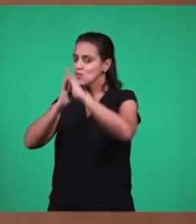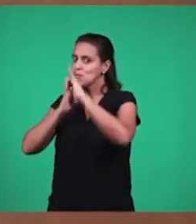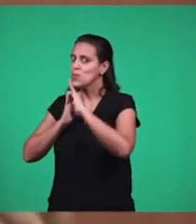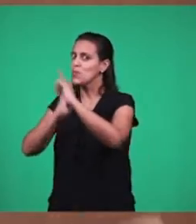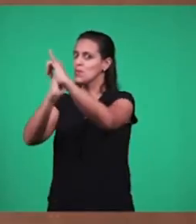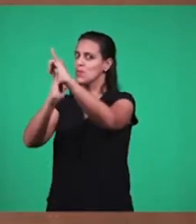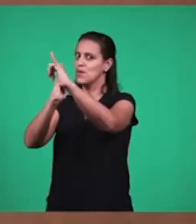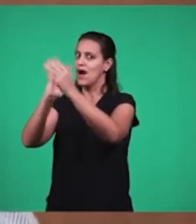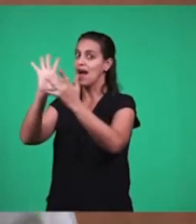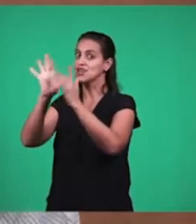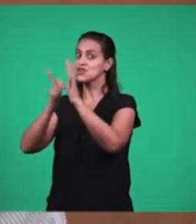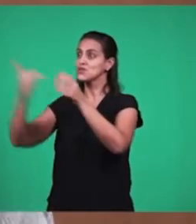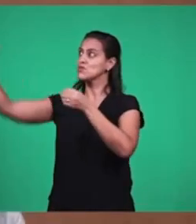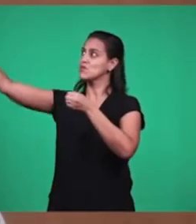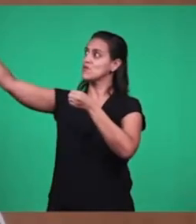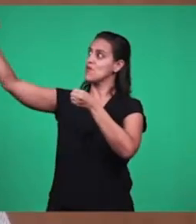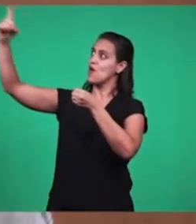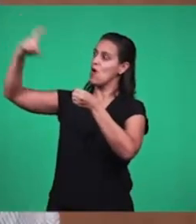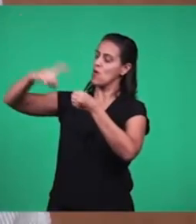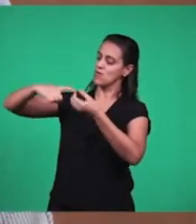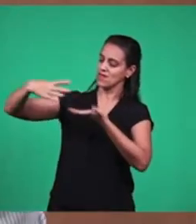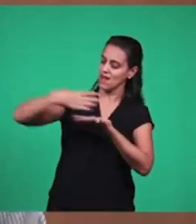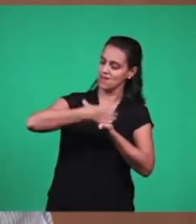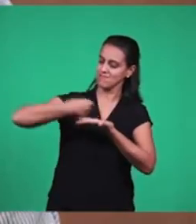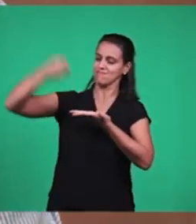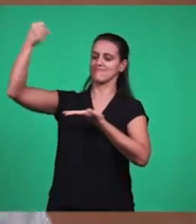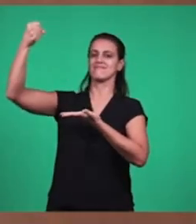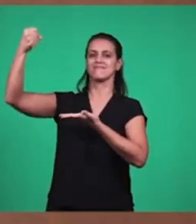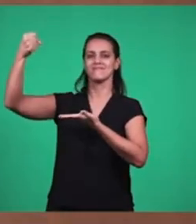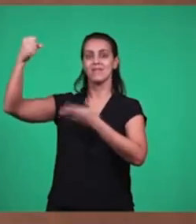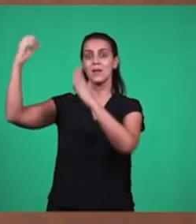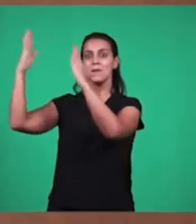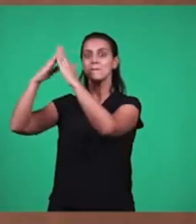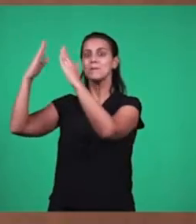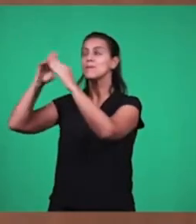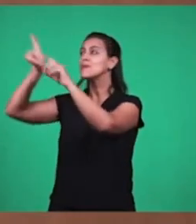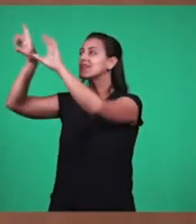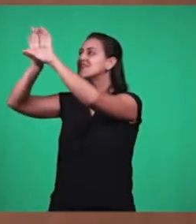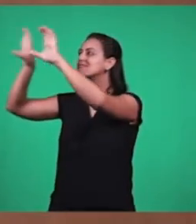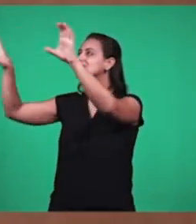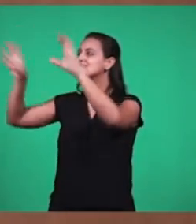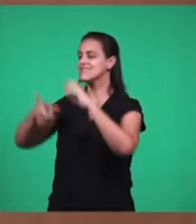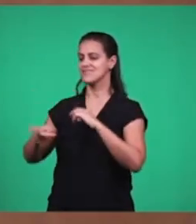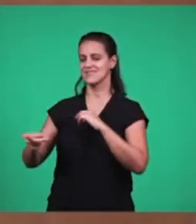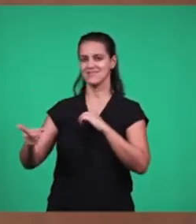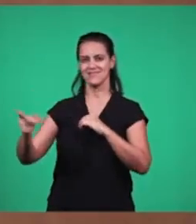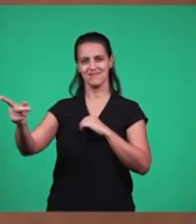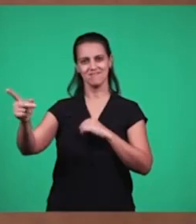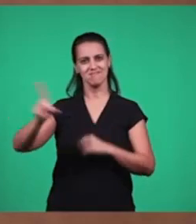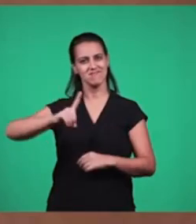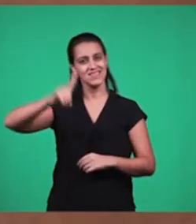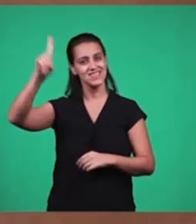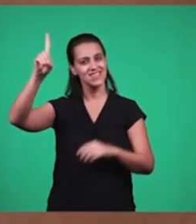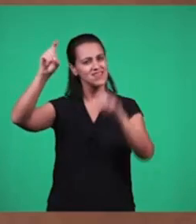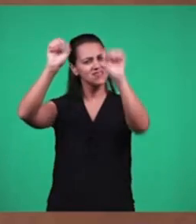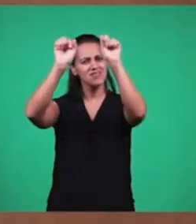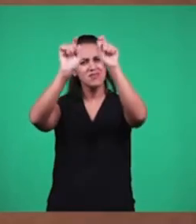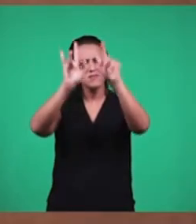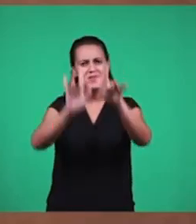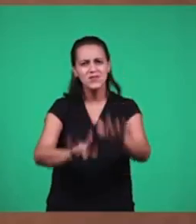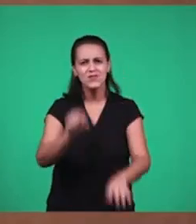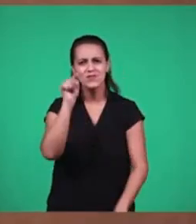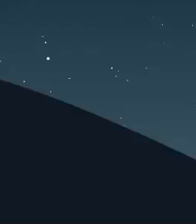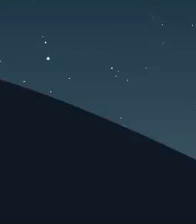Jesús vuelva, seremos arrebatados y con Él moraremos eternamente. Que Dios bendiga